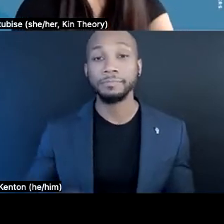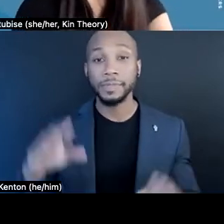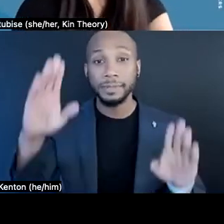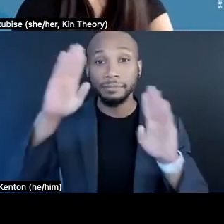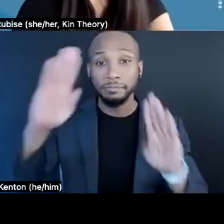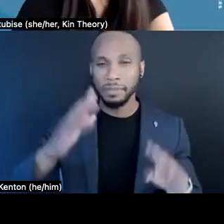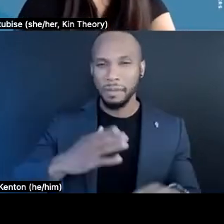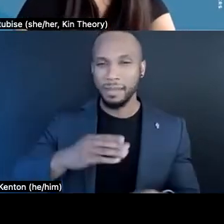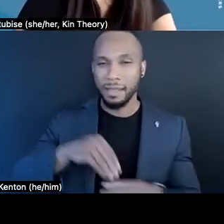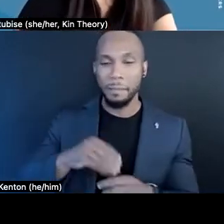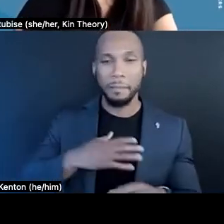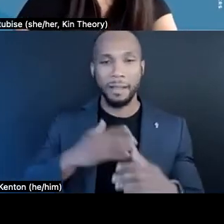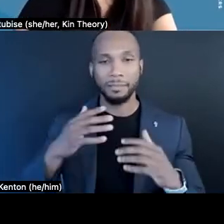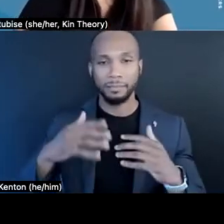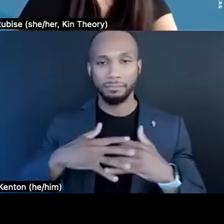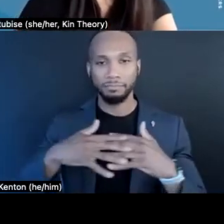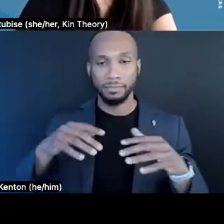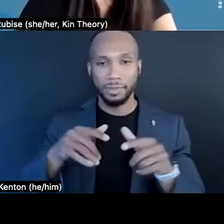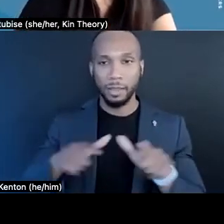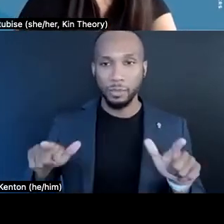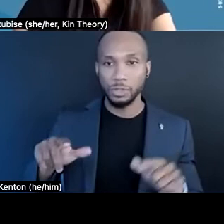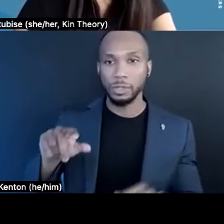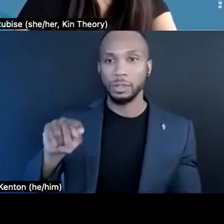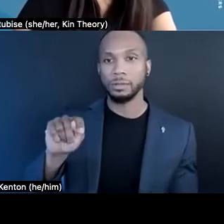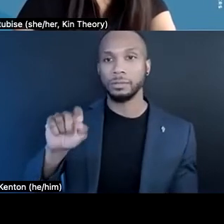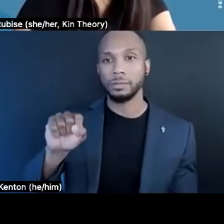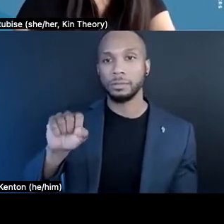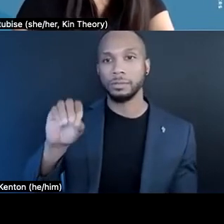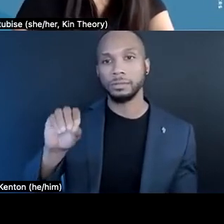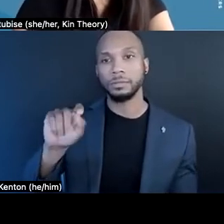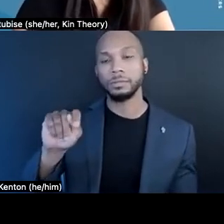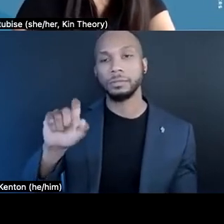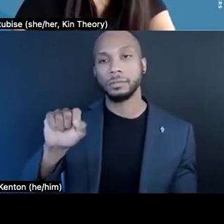mi idioma, Tzotzil, Batzikop,